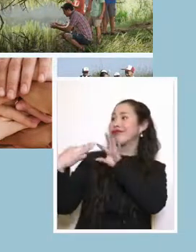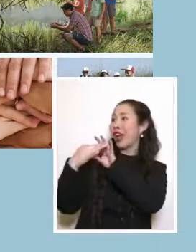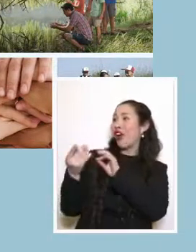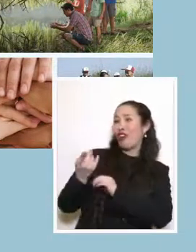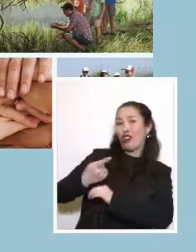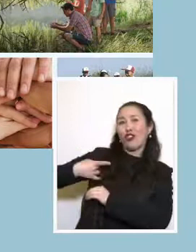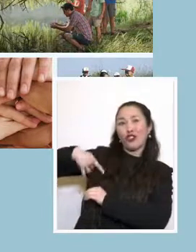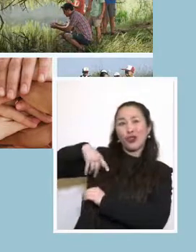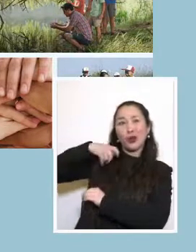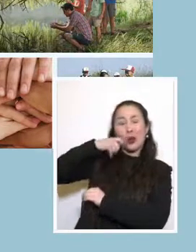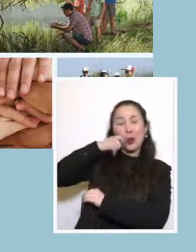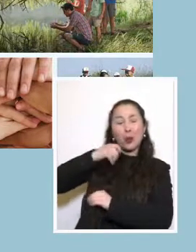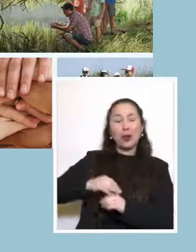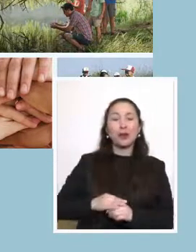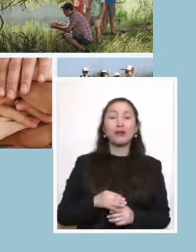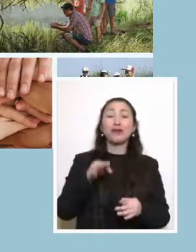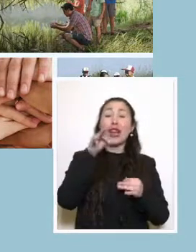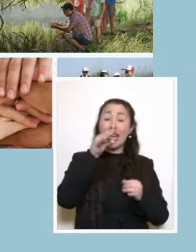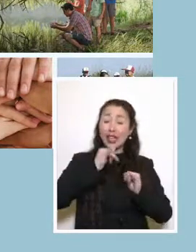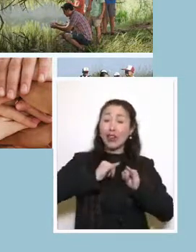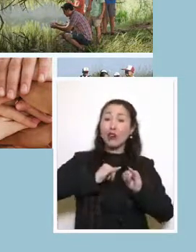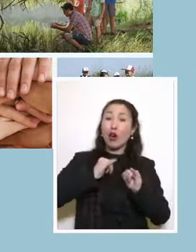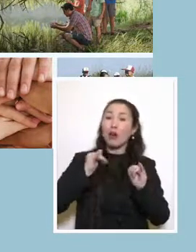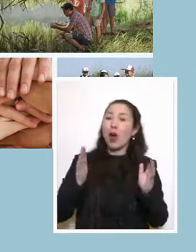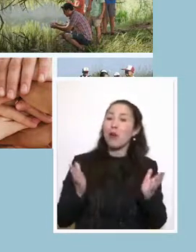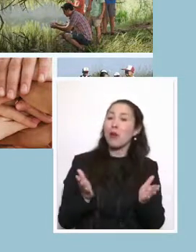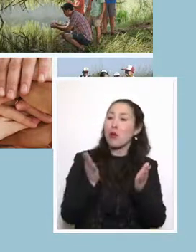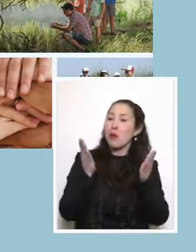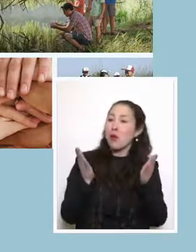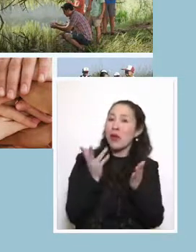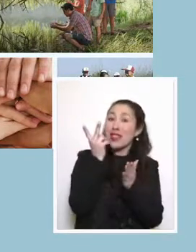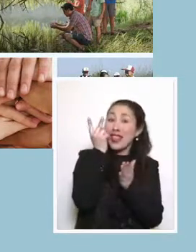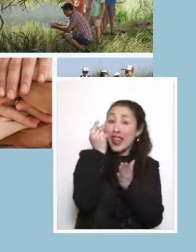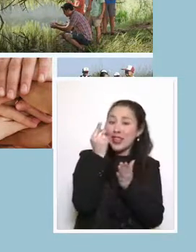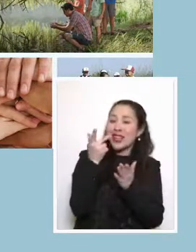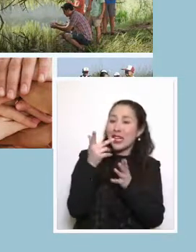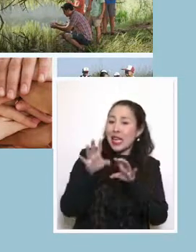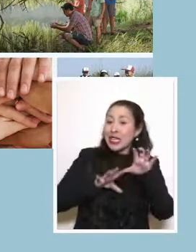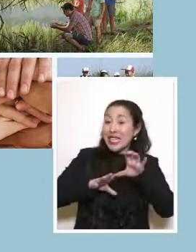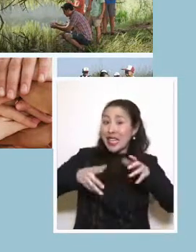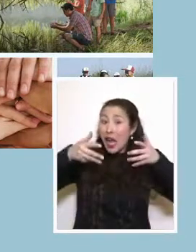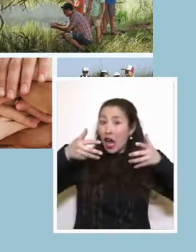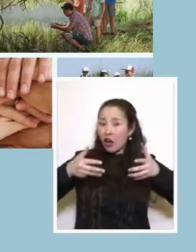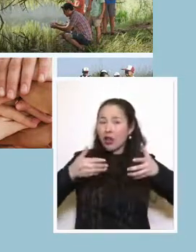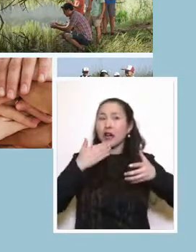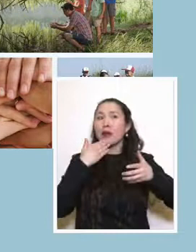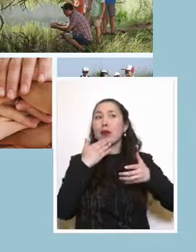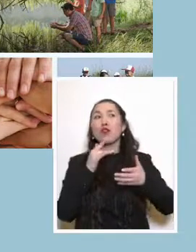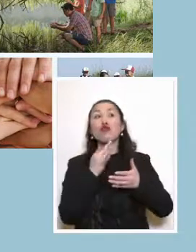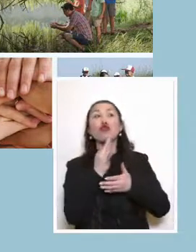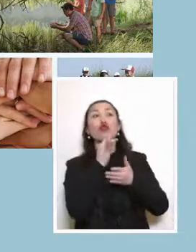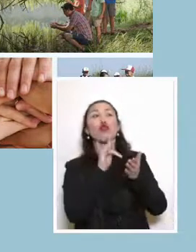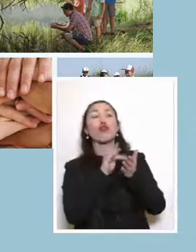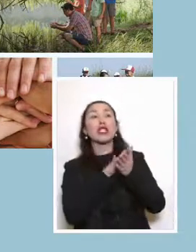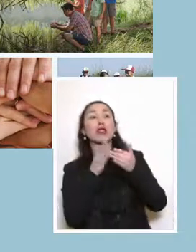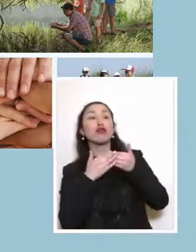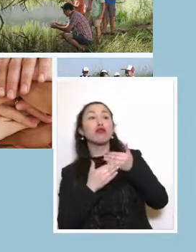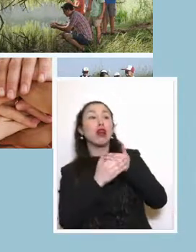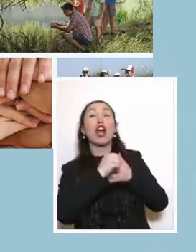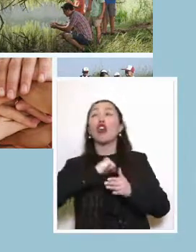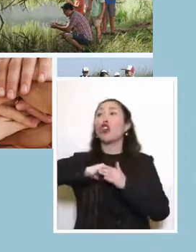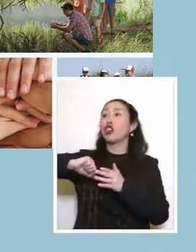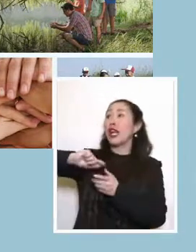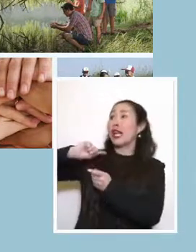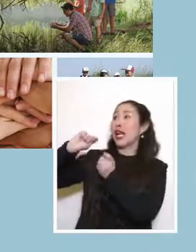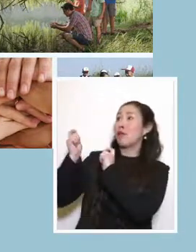Este informe promueve la idea que la acción inmediata y de largo plazo contra el cambio climático y